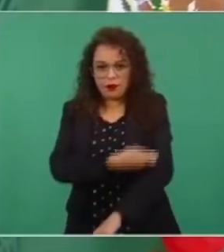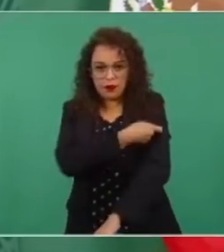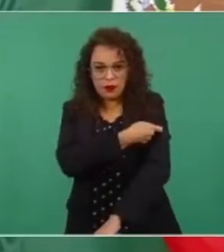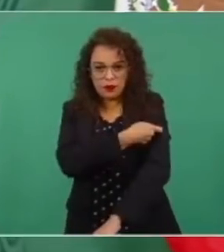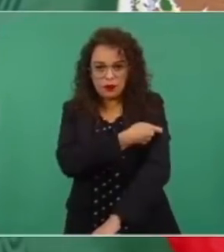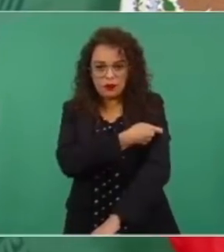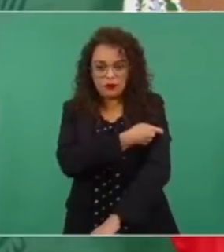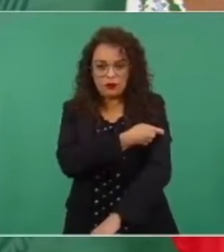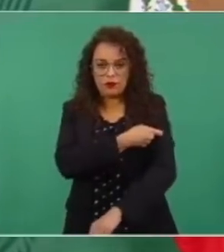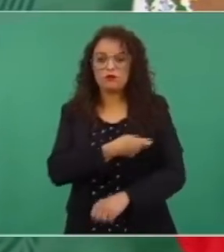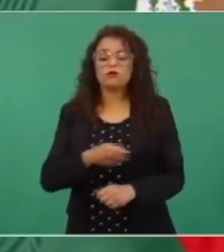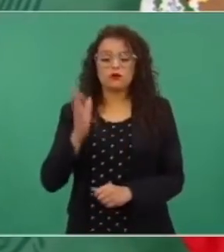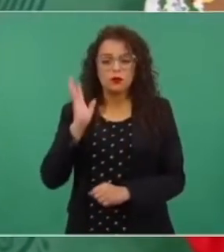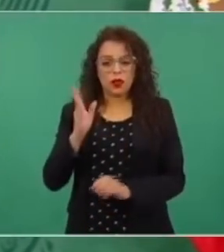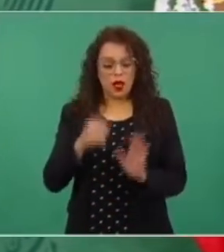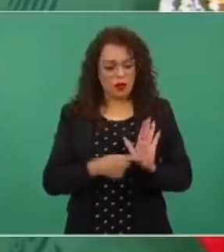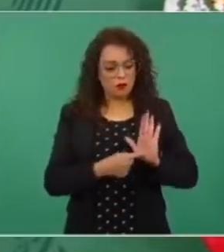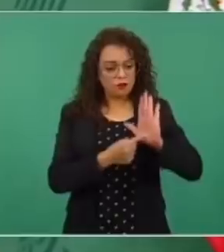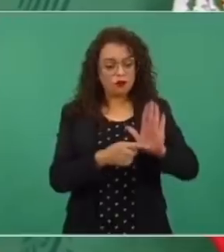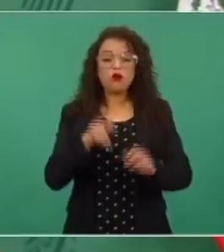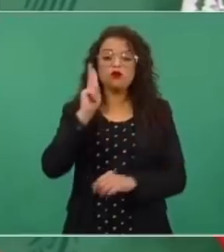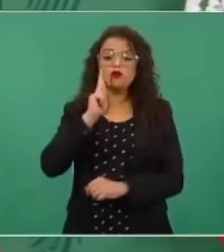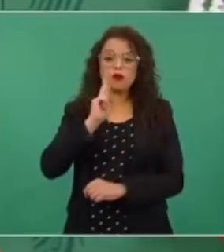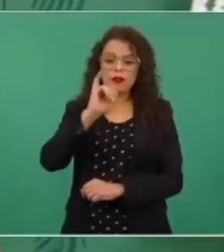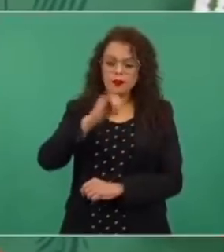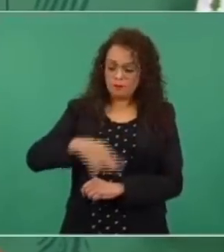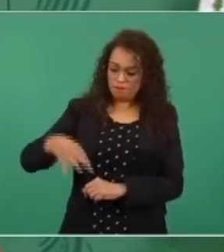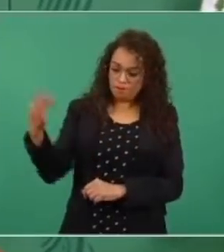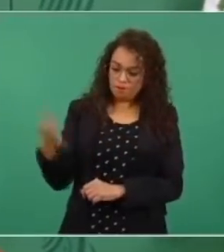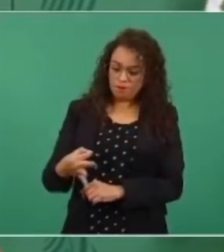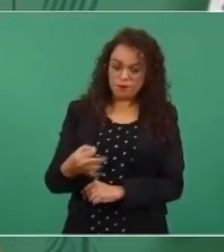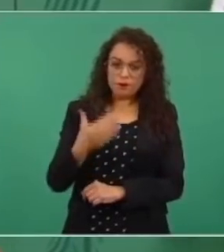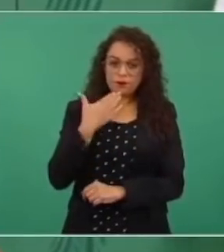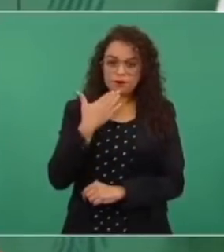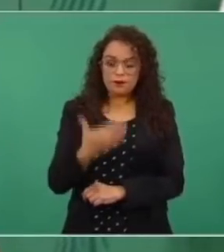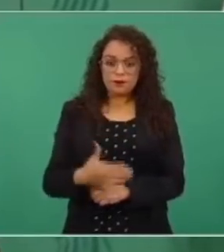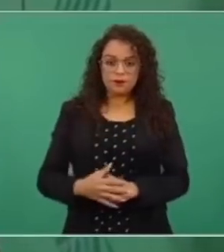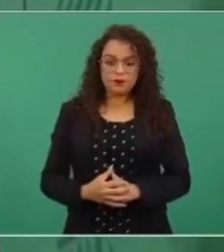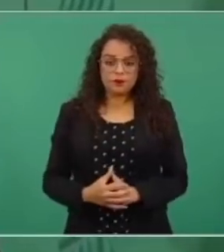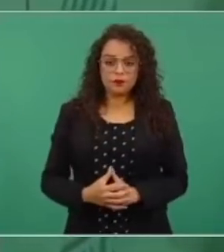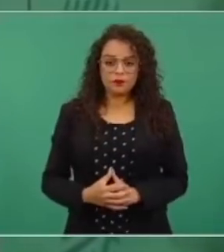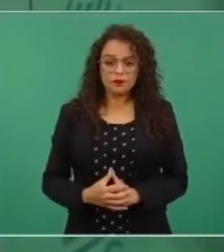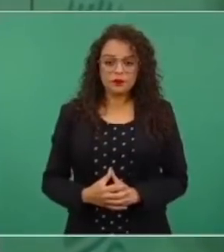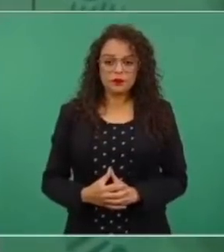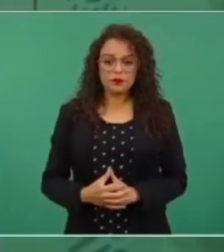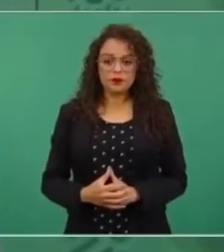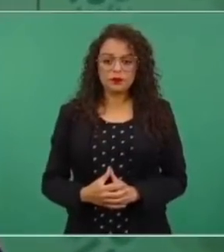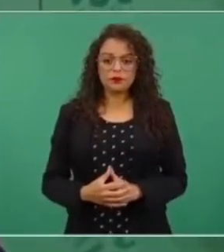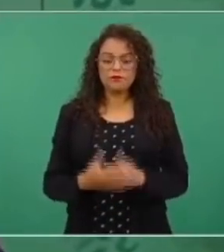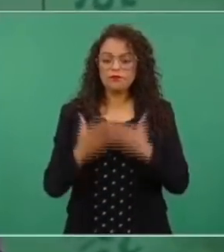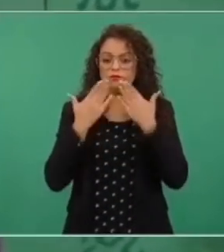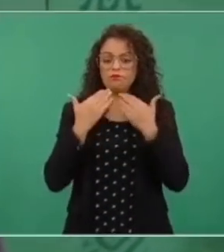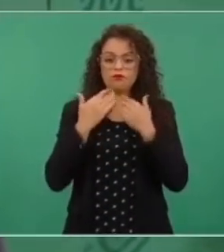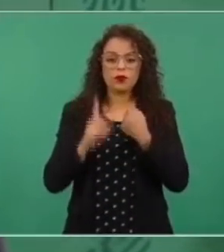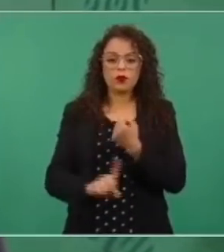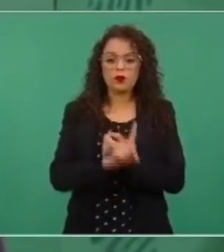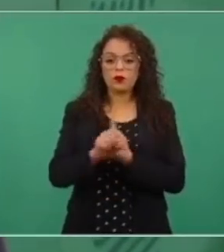que han demostrado su eficacia y que no han generado ningún